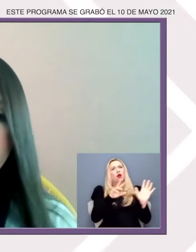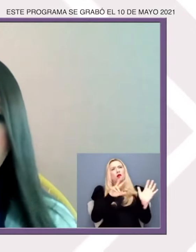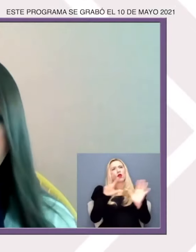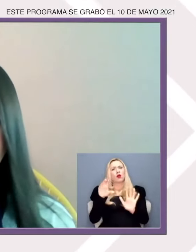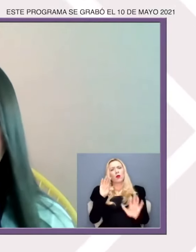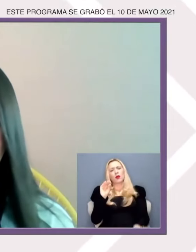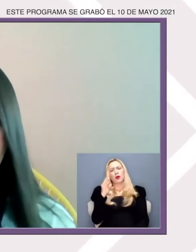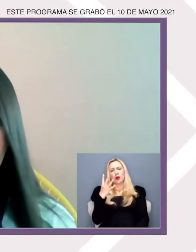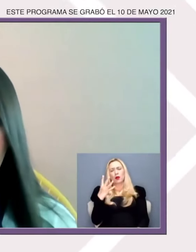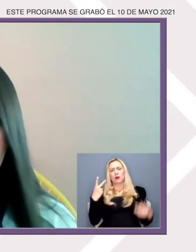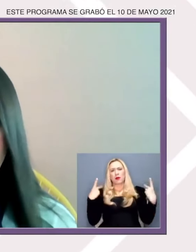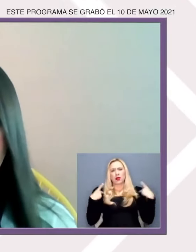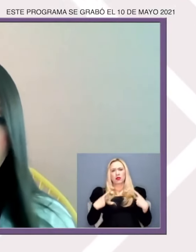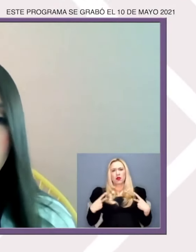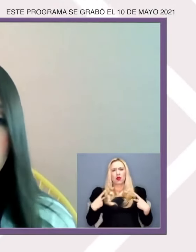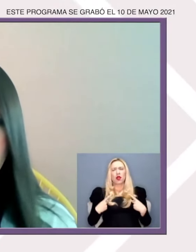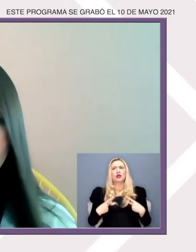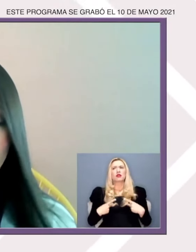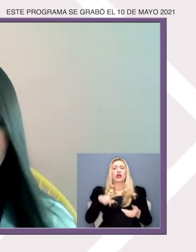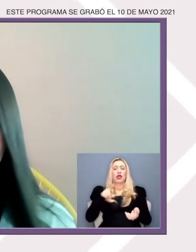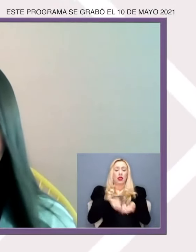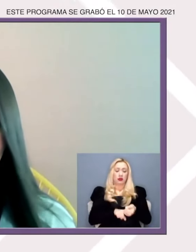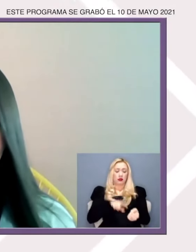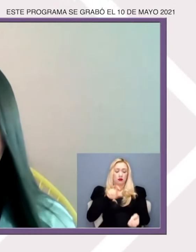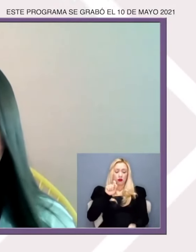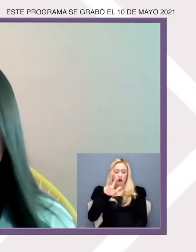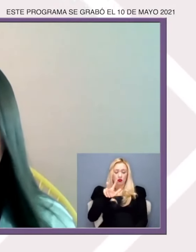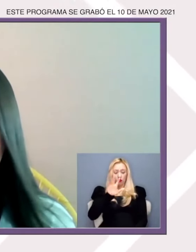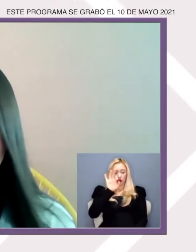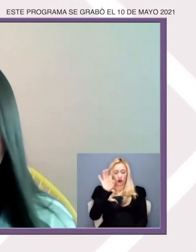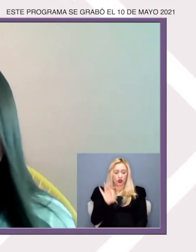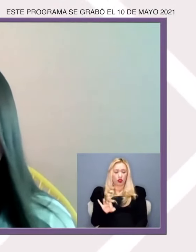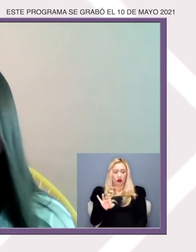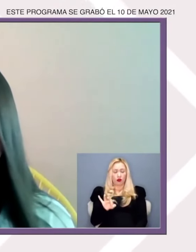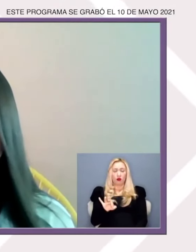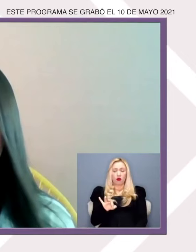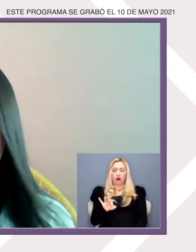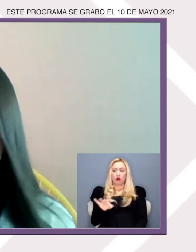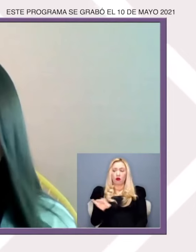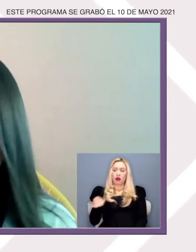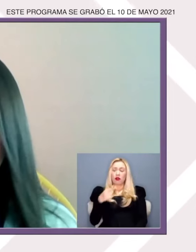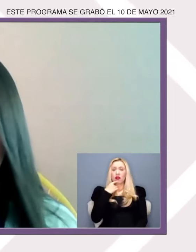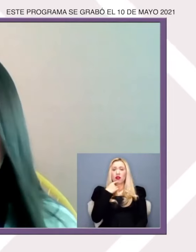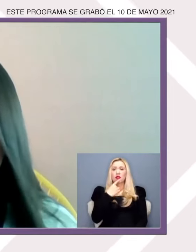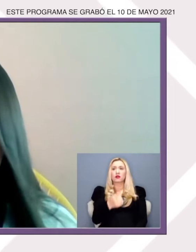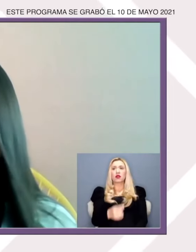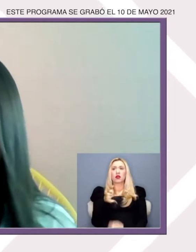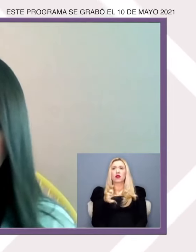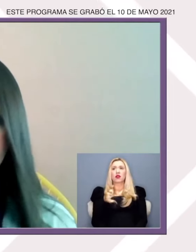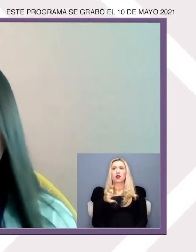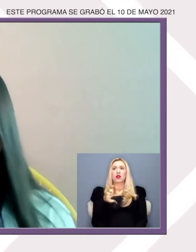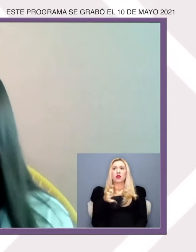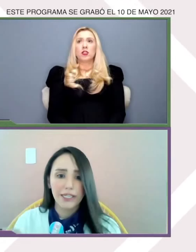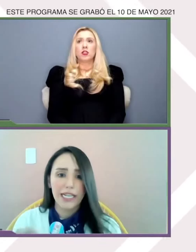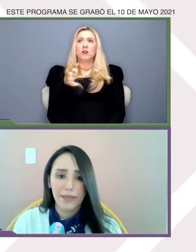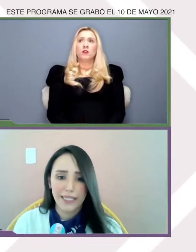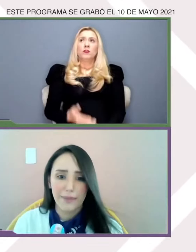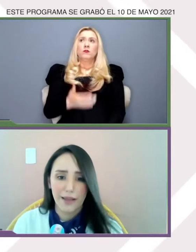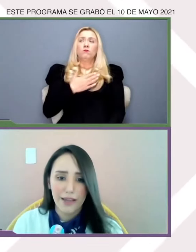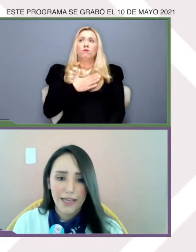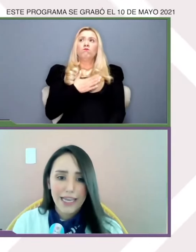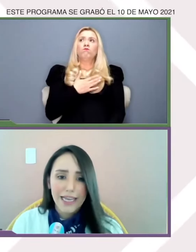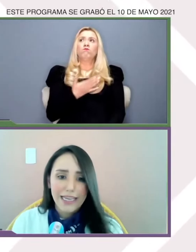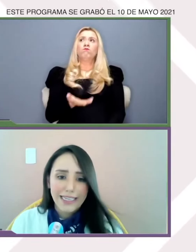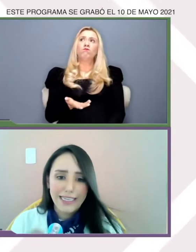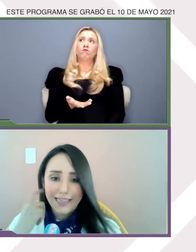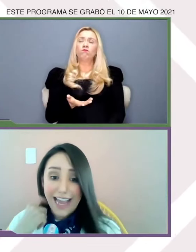4.894 personas, el 28% revelaron que su orientación sexual o identidad de género durante la